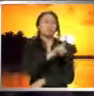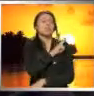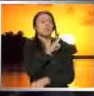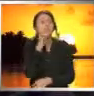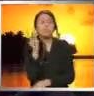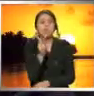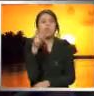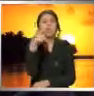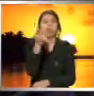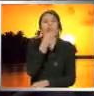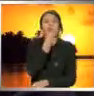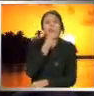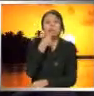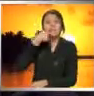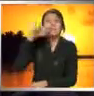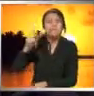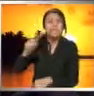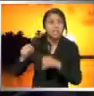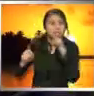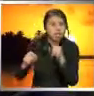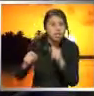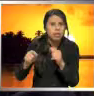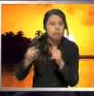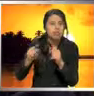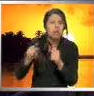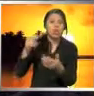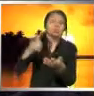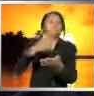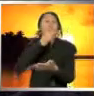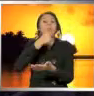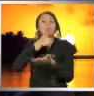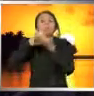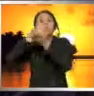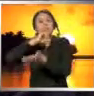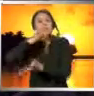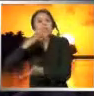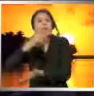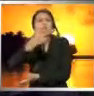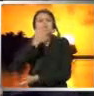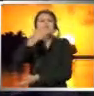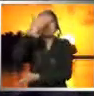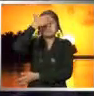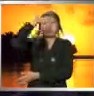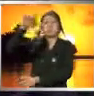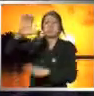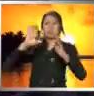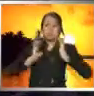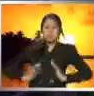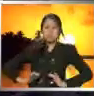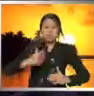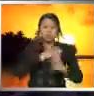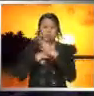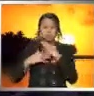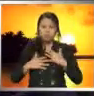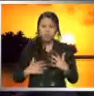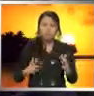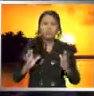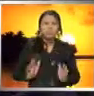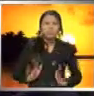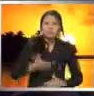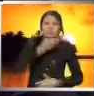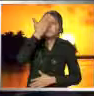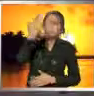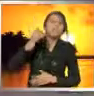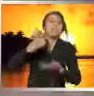los hombres no deben quejarse, los hombres no deben pedir ayuda, los hombres no conocen su cuerpo, no revisan su cuerpo, no saben a quién pedirle